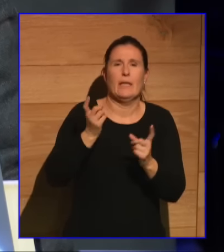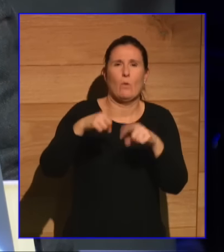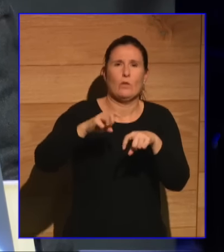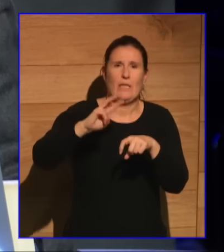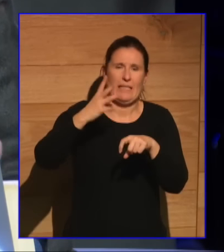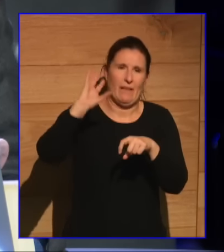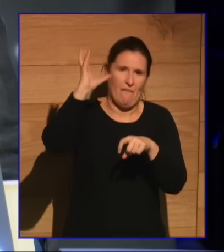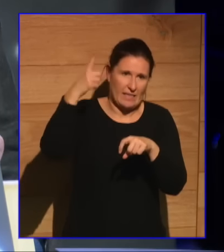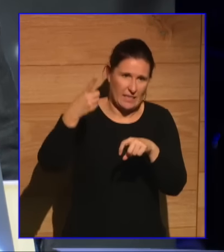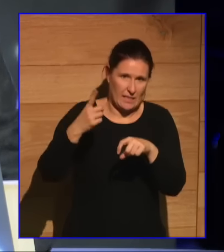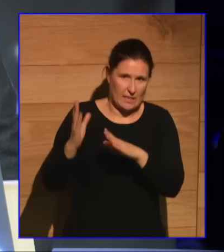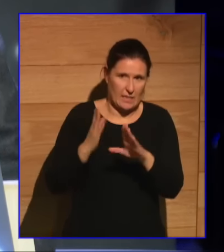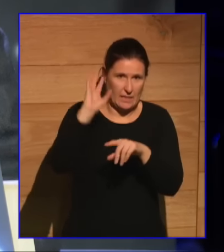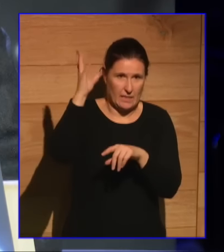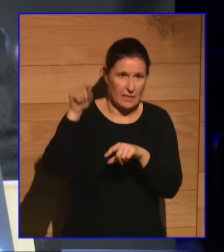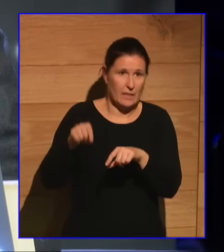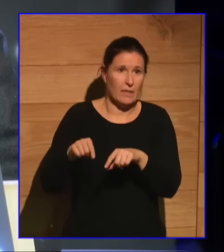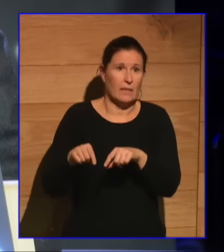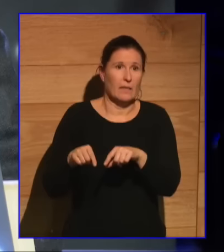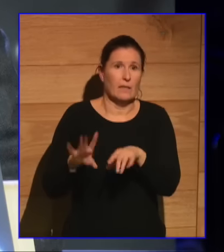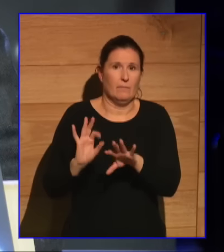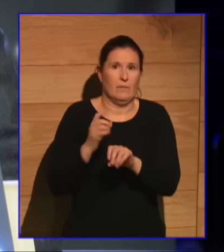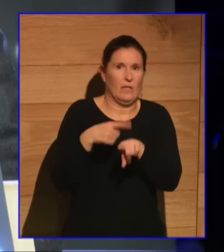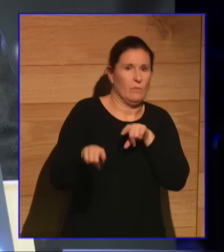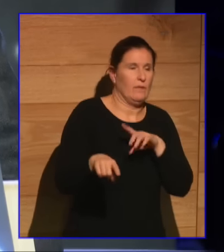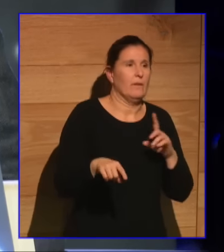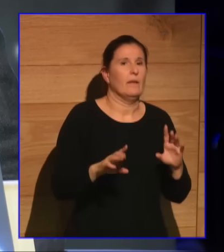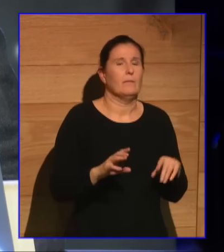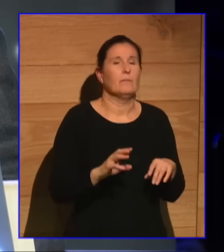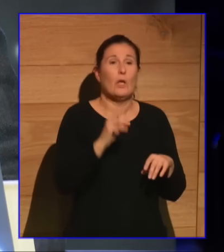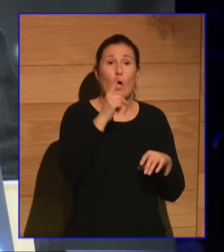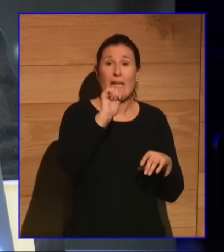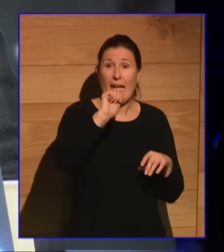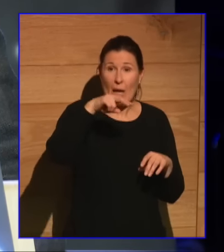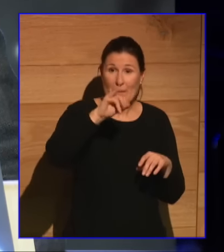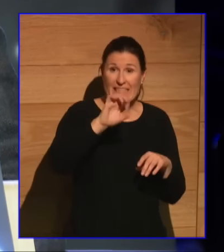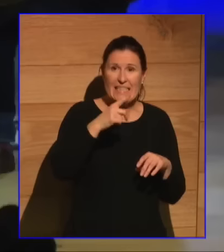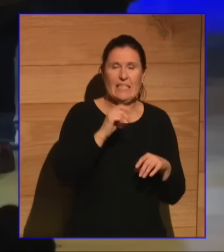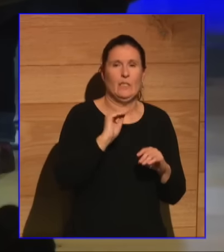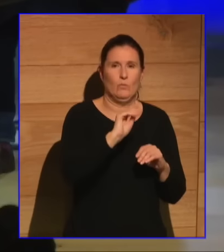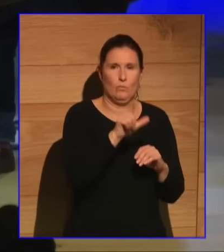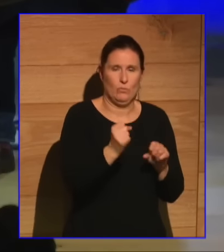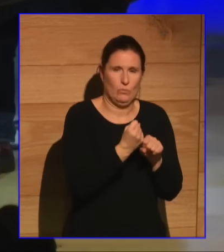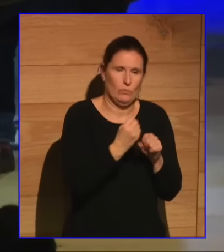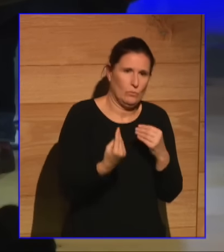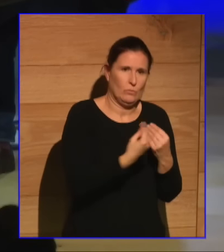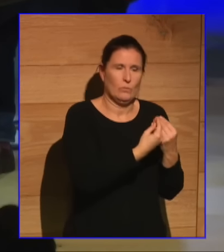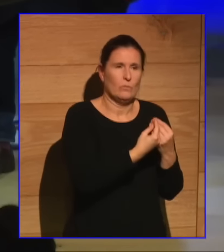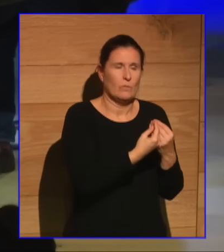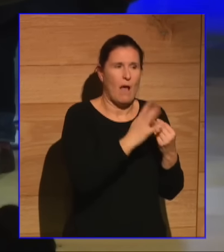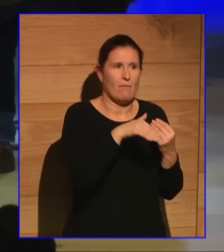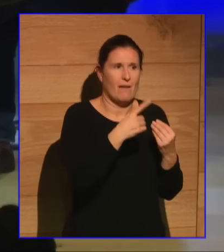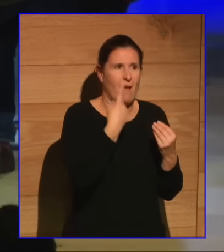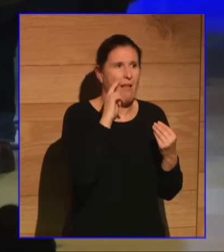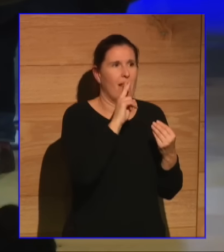ejemplo. Siendo muy, muy diferente a lo que hace con Kaminski. Kaminski le da un tono que a partir de ahí se convierte en algo muy reconocible.